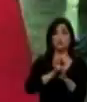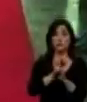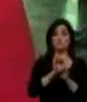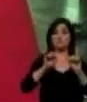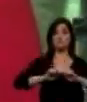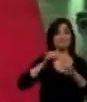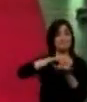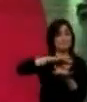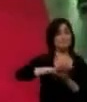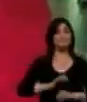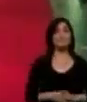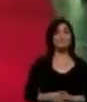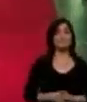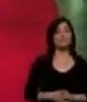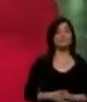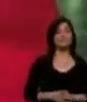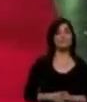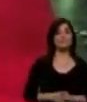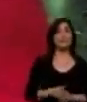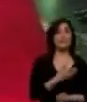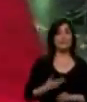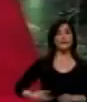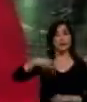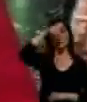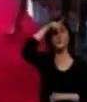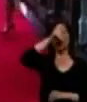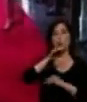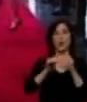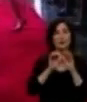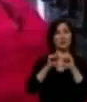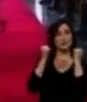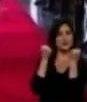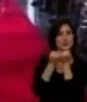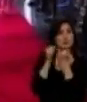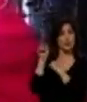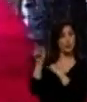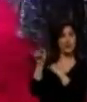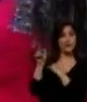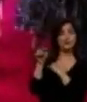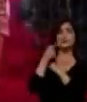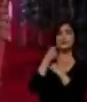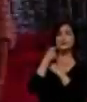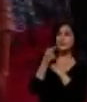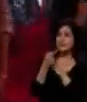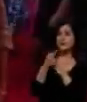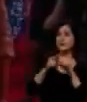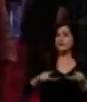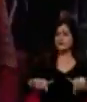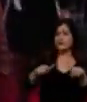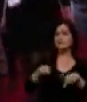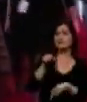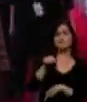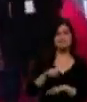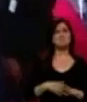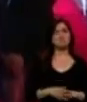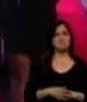internacional. La posición política del mandatario peruano es opuesta al socialismo. Sin embargo, Pedro Pablo Kuczynski ve en Moreno una opción